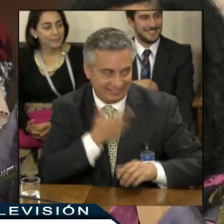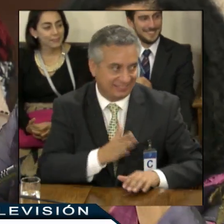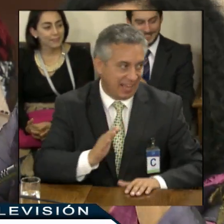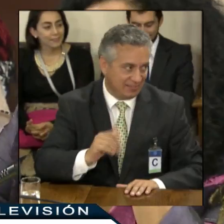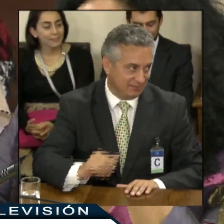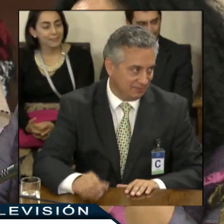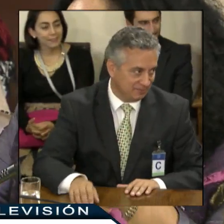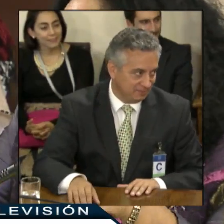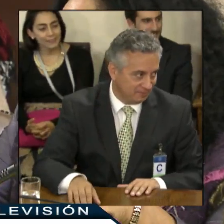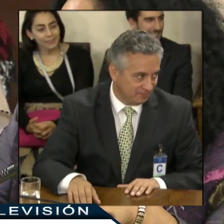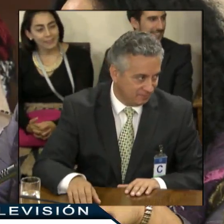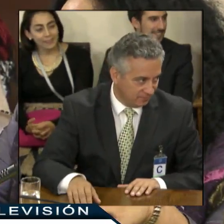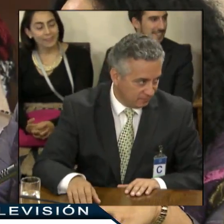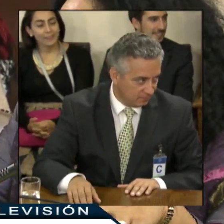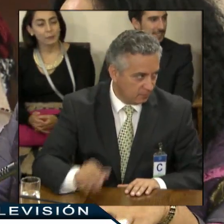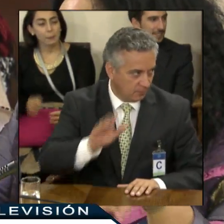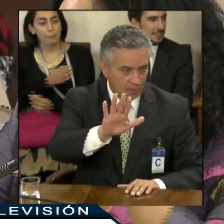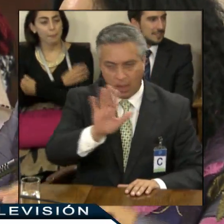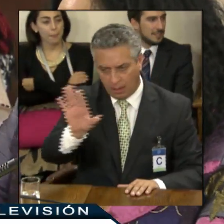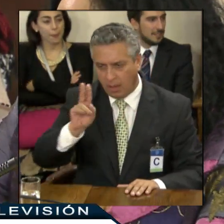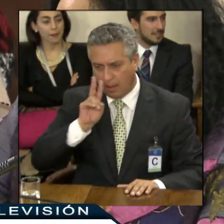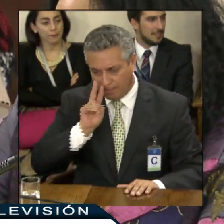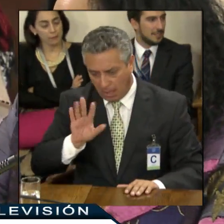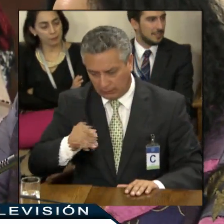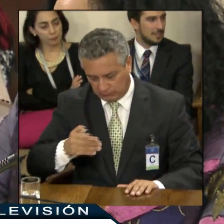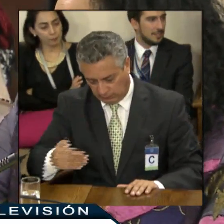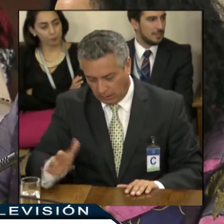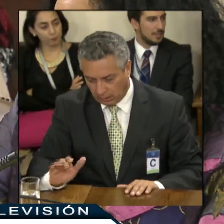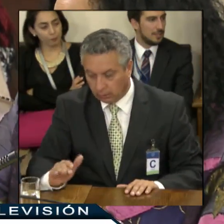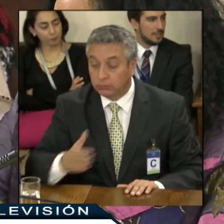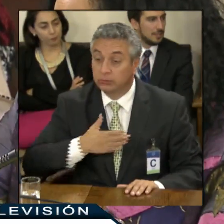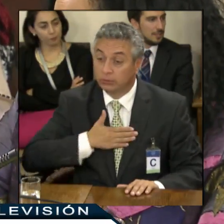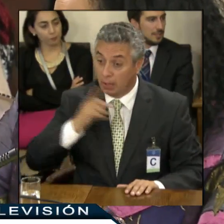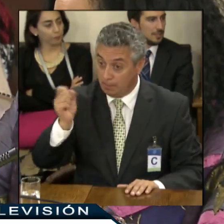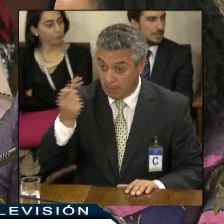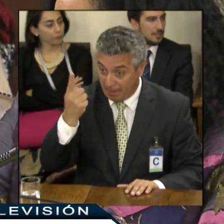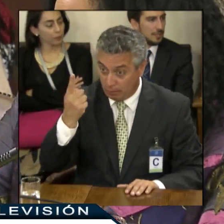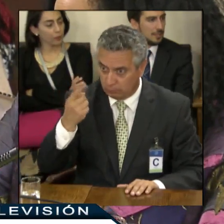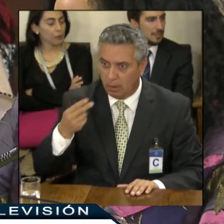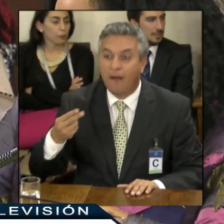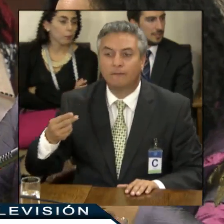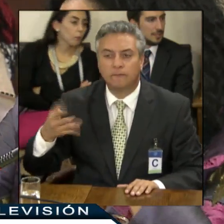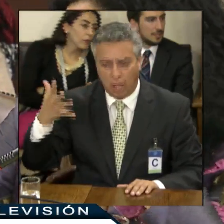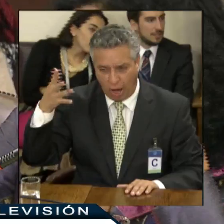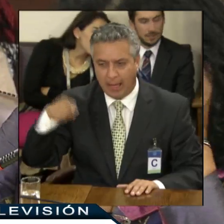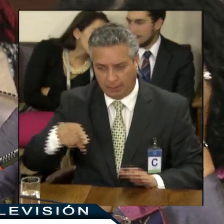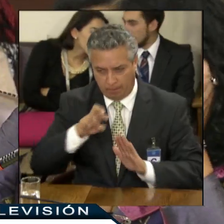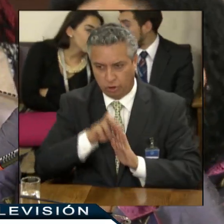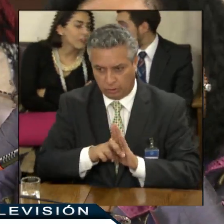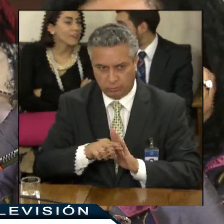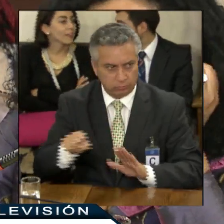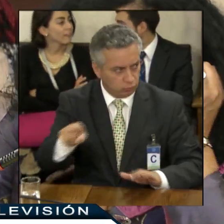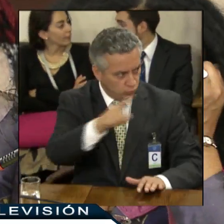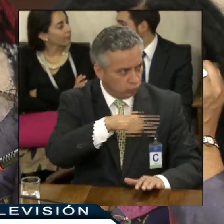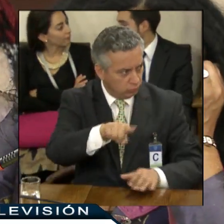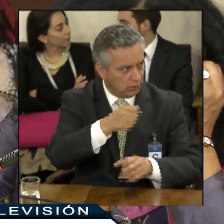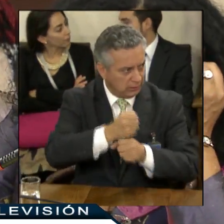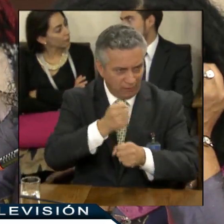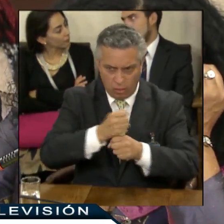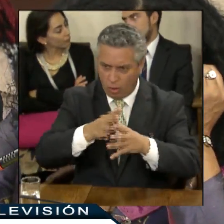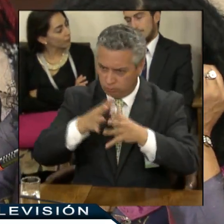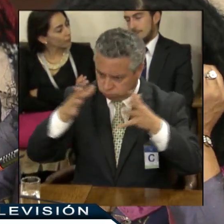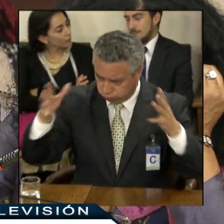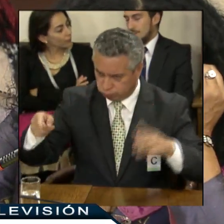quererles Ya Muchas gracias mire lo siguiente yo primero valorar este proyecto profundamente a todos ustedes los que han trabajado harto aquí